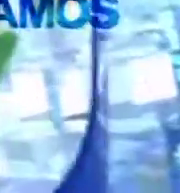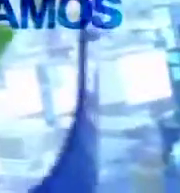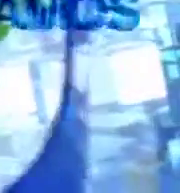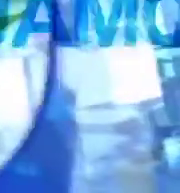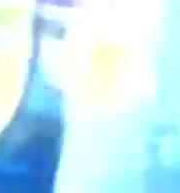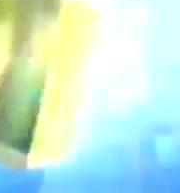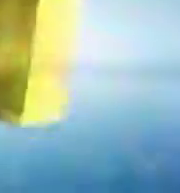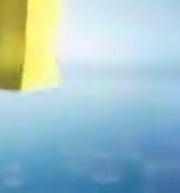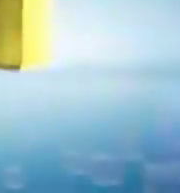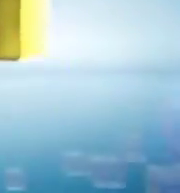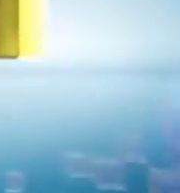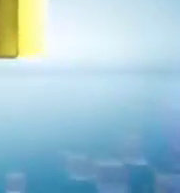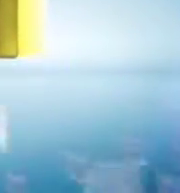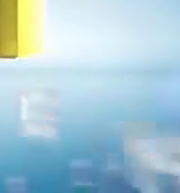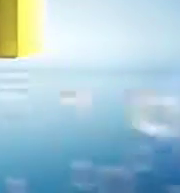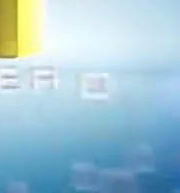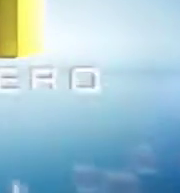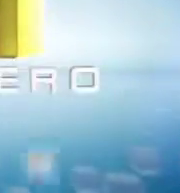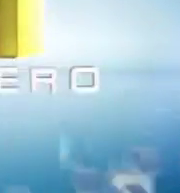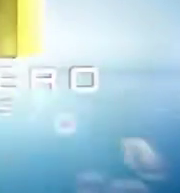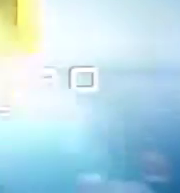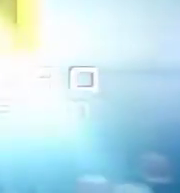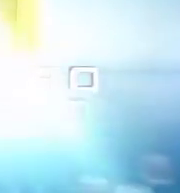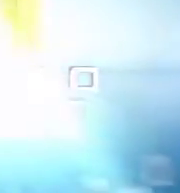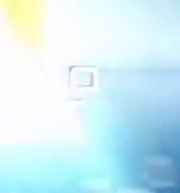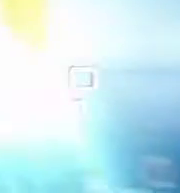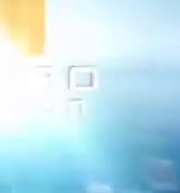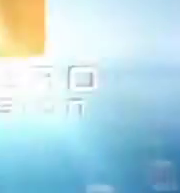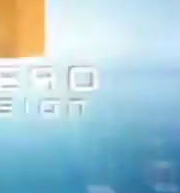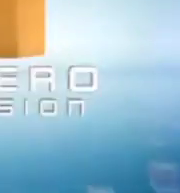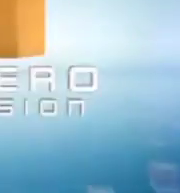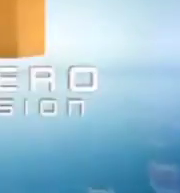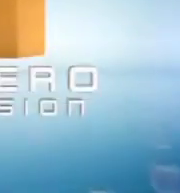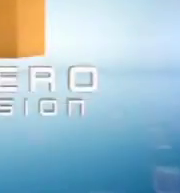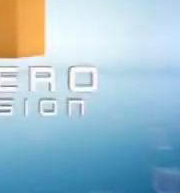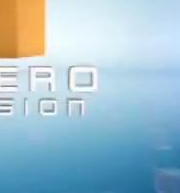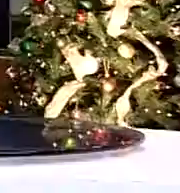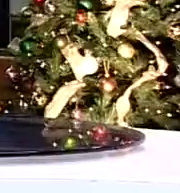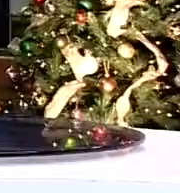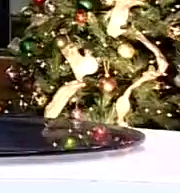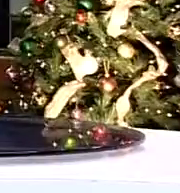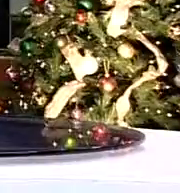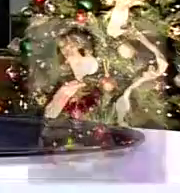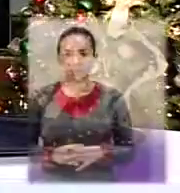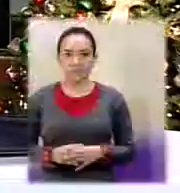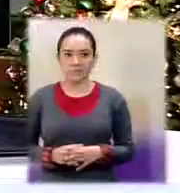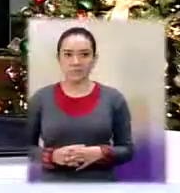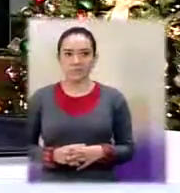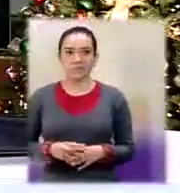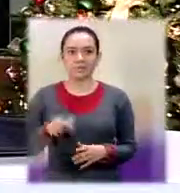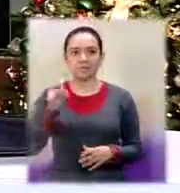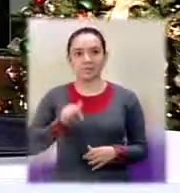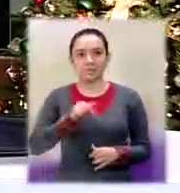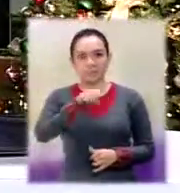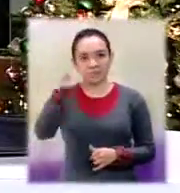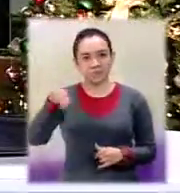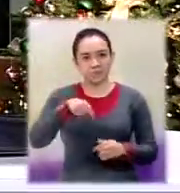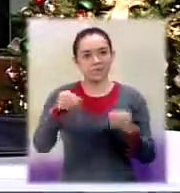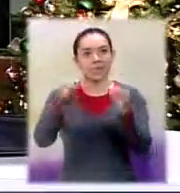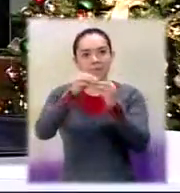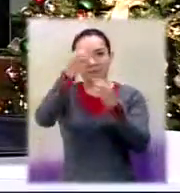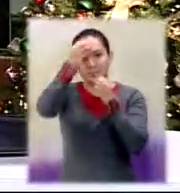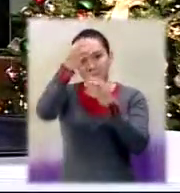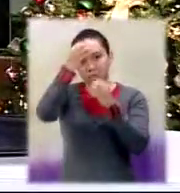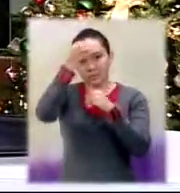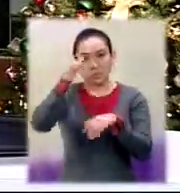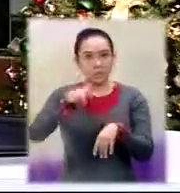de la de Continuamos este bloque con información de